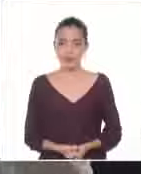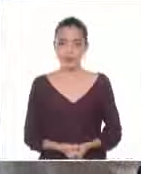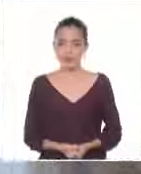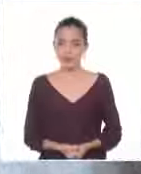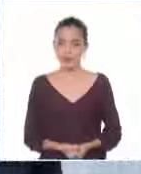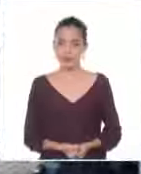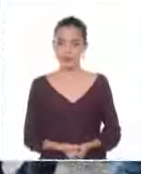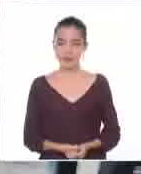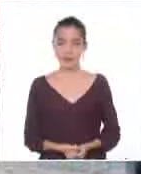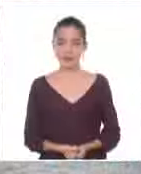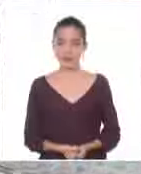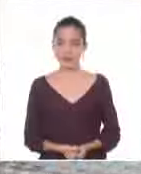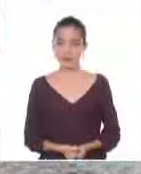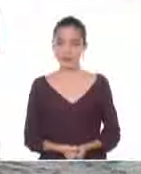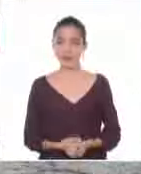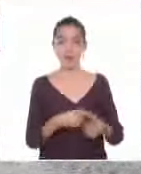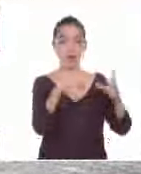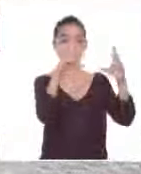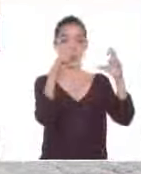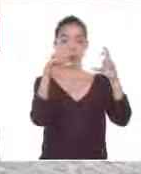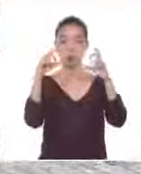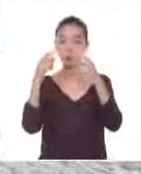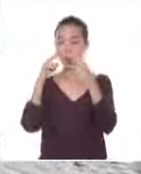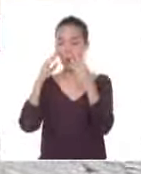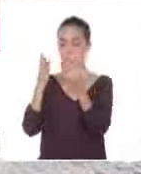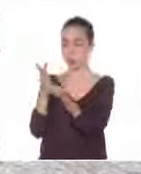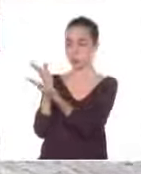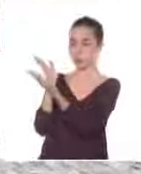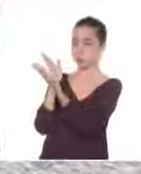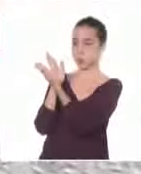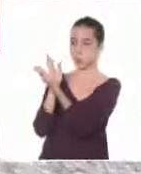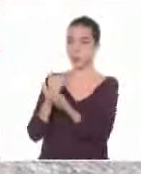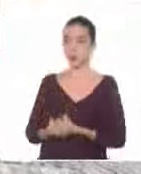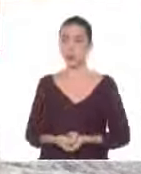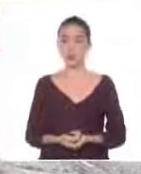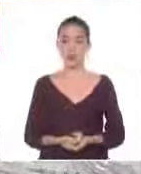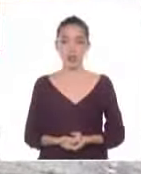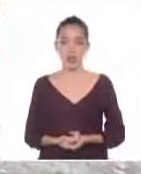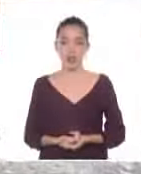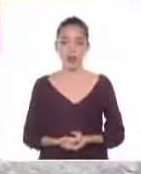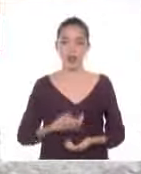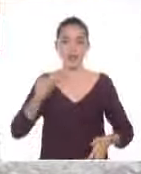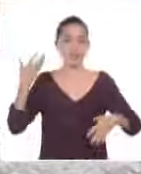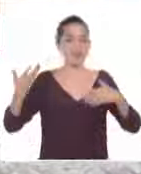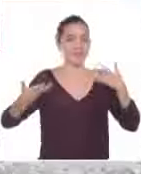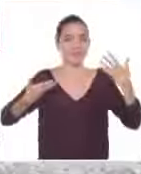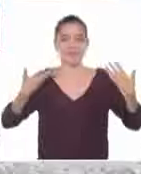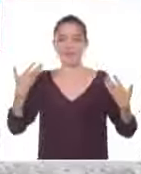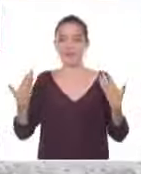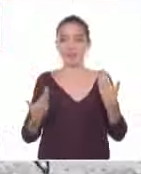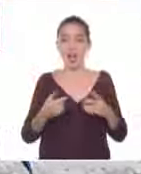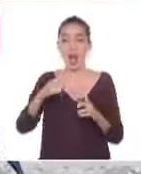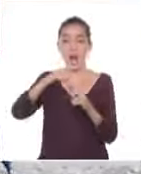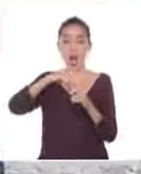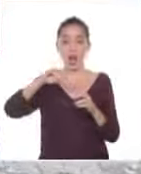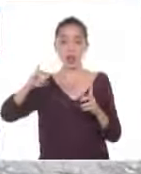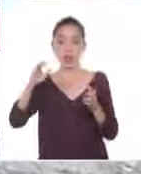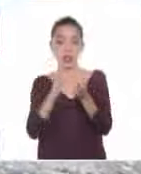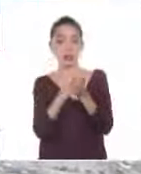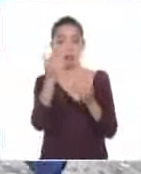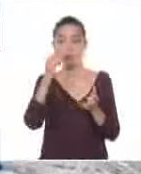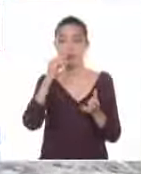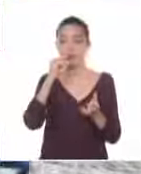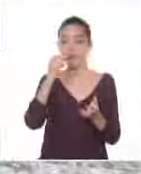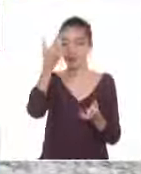Estas imágenes simbolizan la savia de Timbalaye, el rescate de la memoria histórica y la salvaguarda de las tradiciones culturales. Así marcó